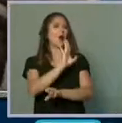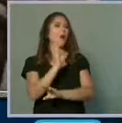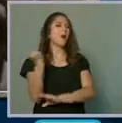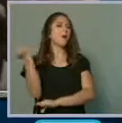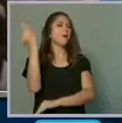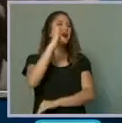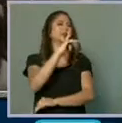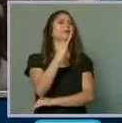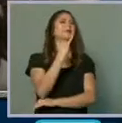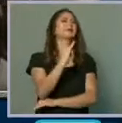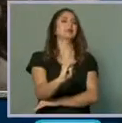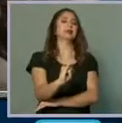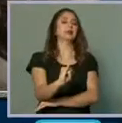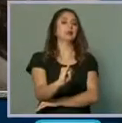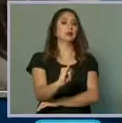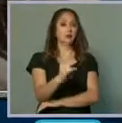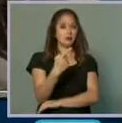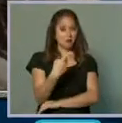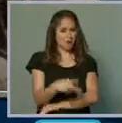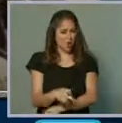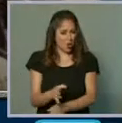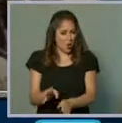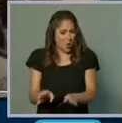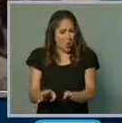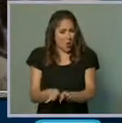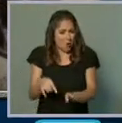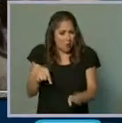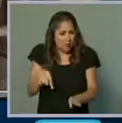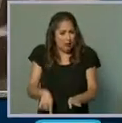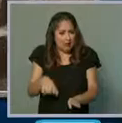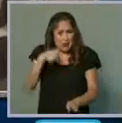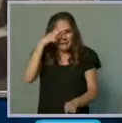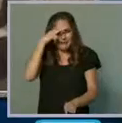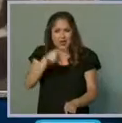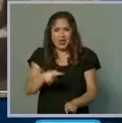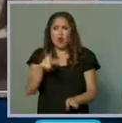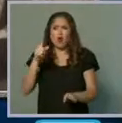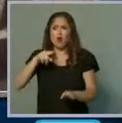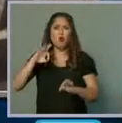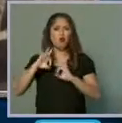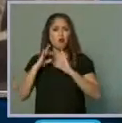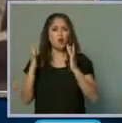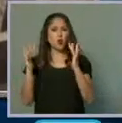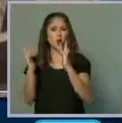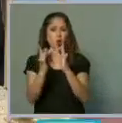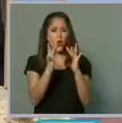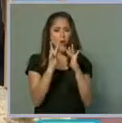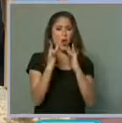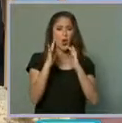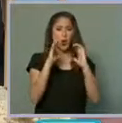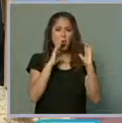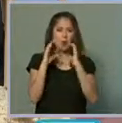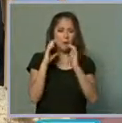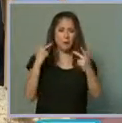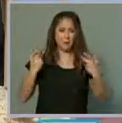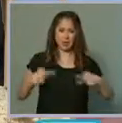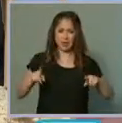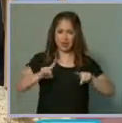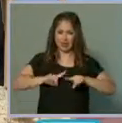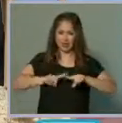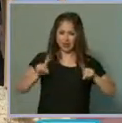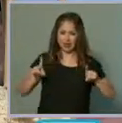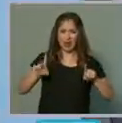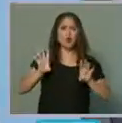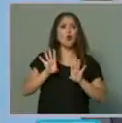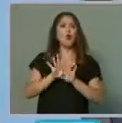que en nuestra historia, cuando las comunicaciones eran otras, hubiera este acercamiento con Japón. ¿no?